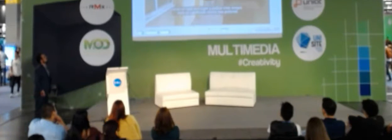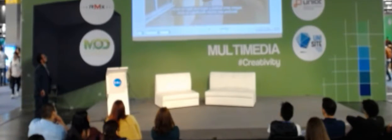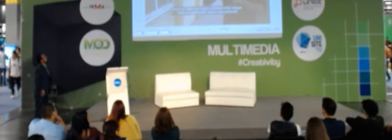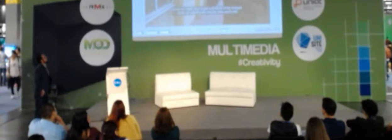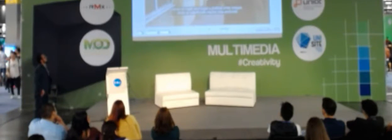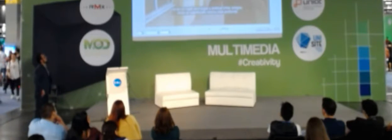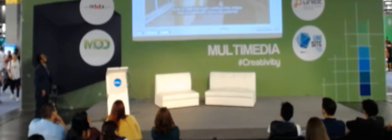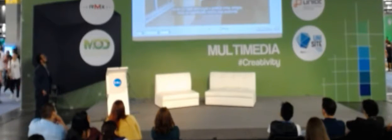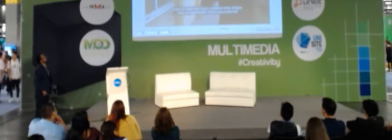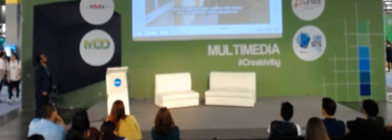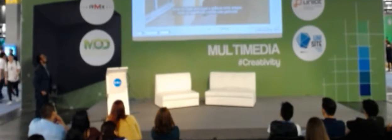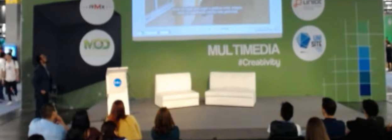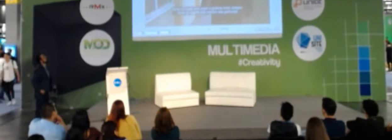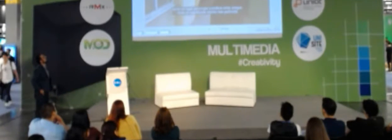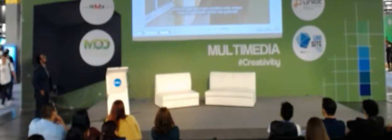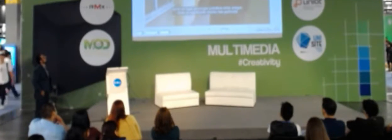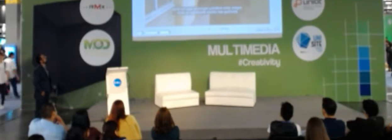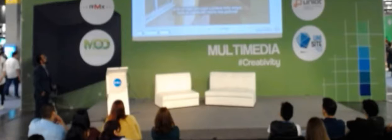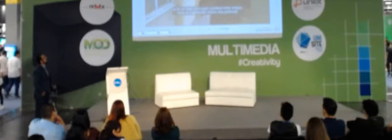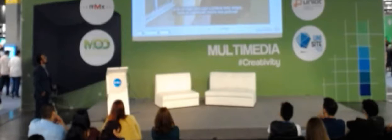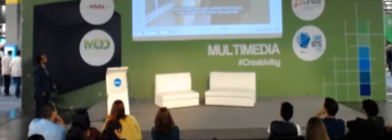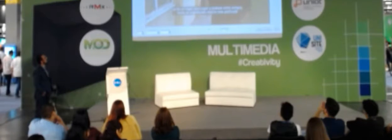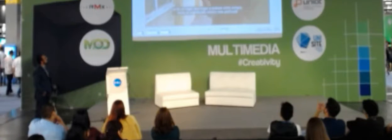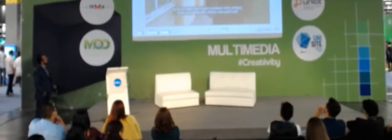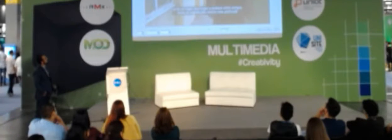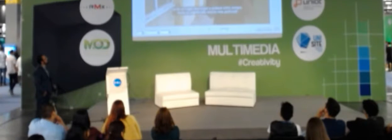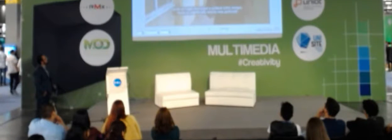amigos, tiene un significado mucho más profundo.